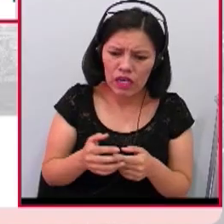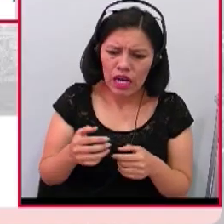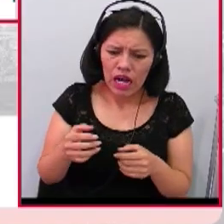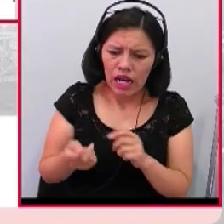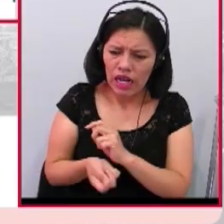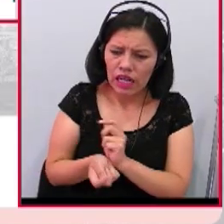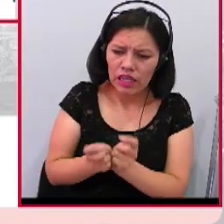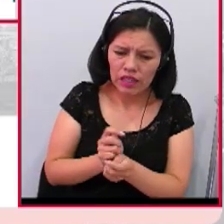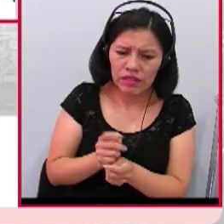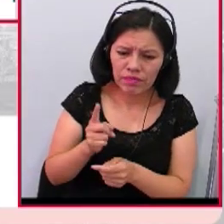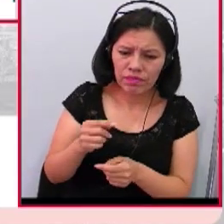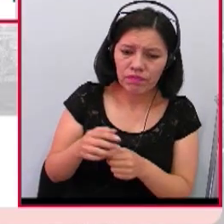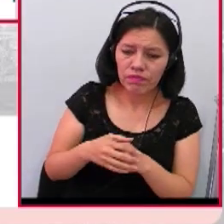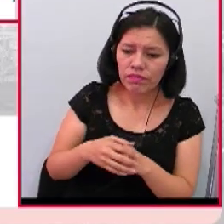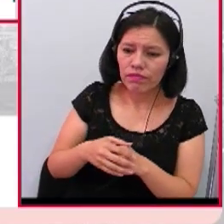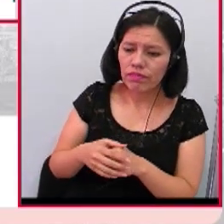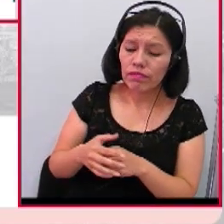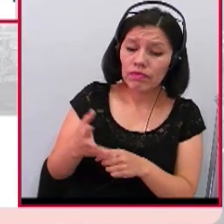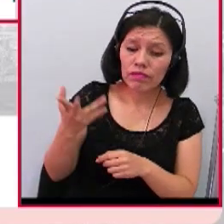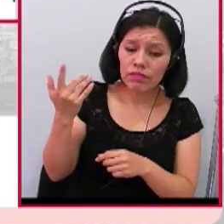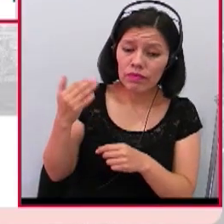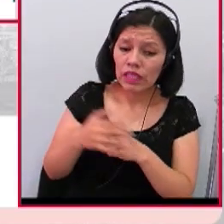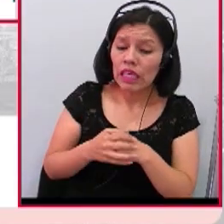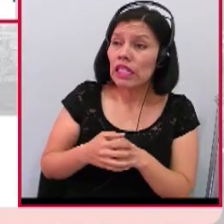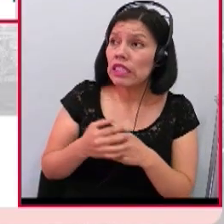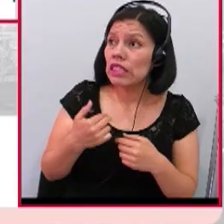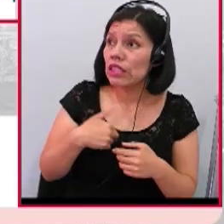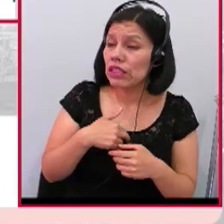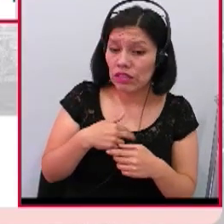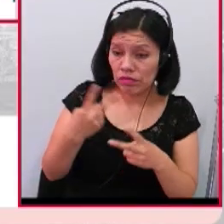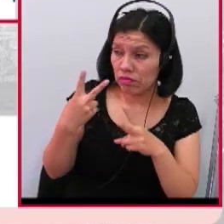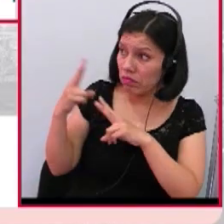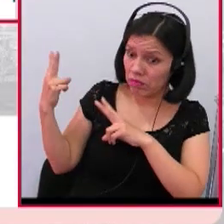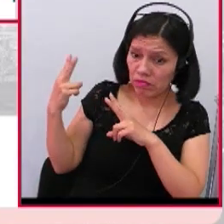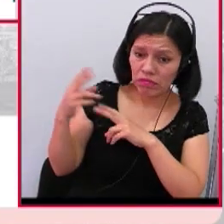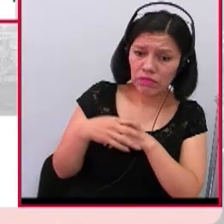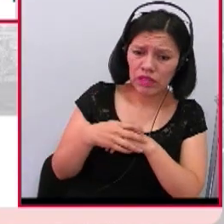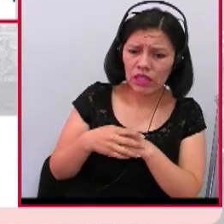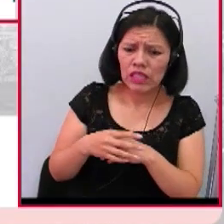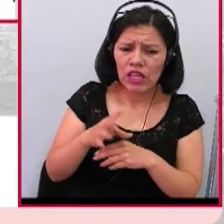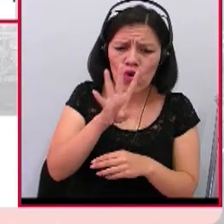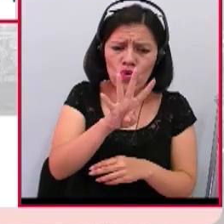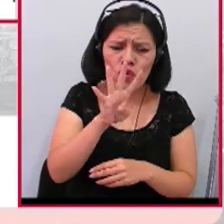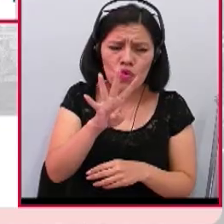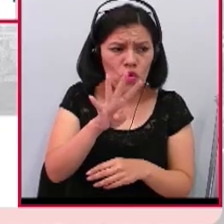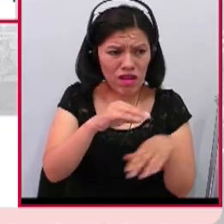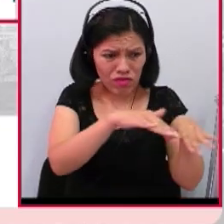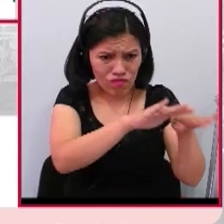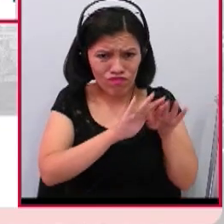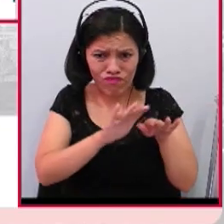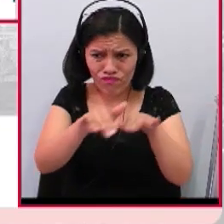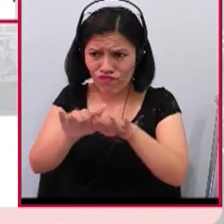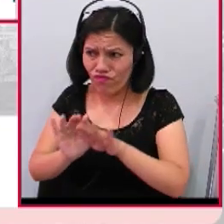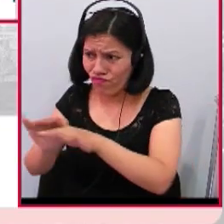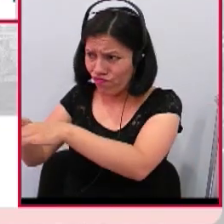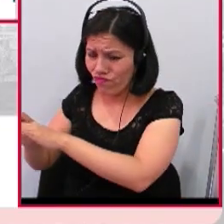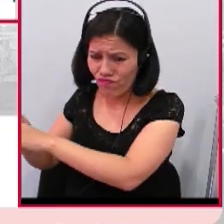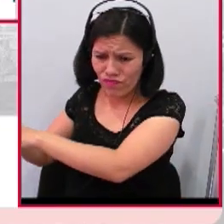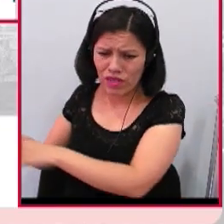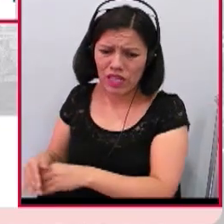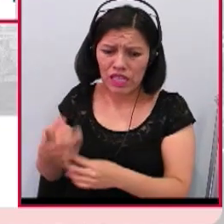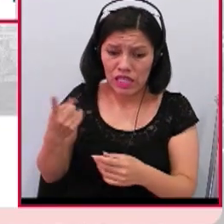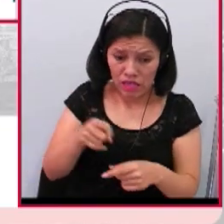dioses, se puede decir, en la pirometalúrgica, algo así. Acá vemos la gráfica de los 4 convertidores que tenemos y la rampa